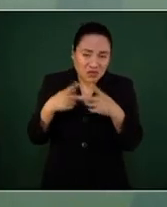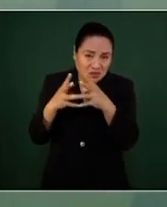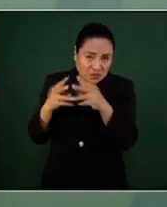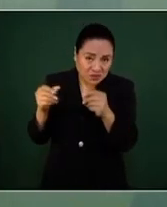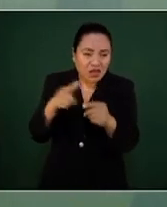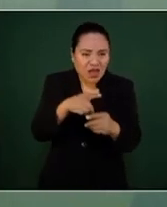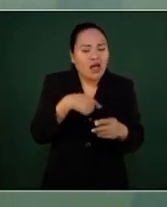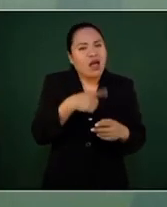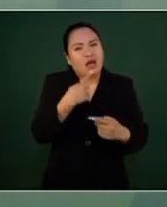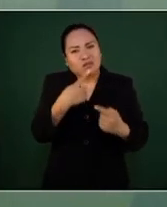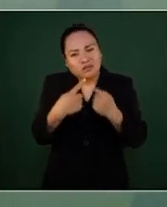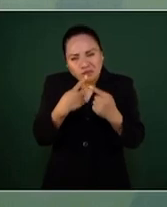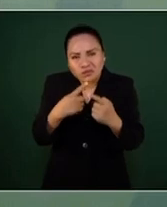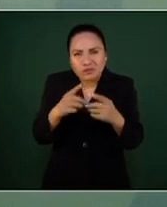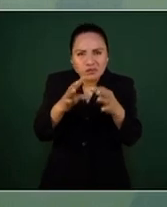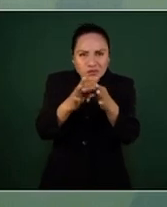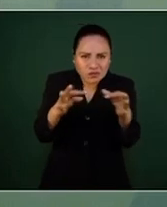no,